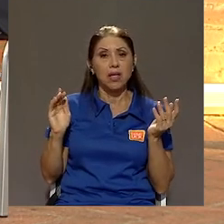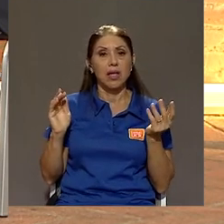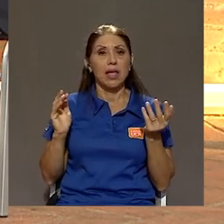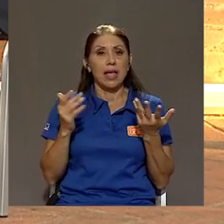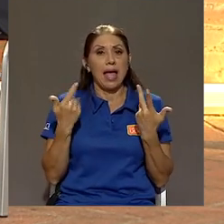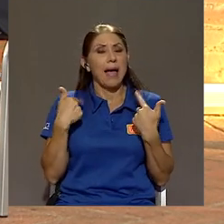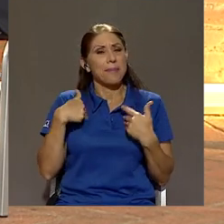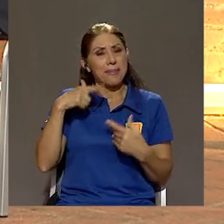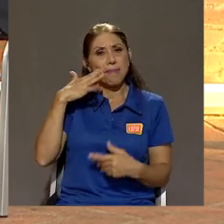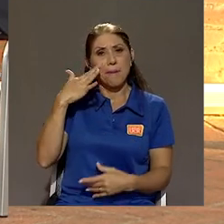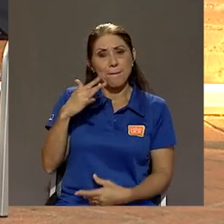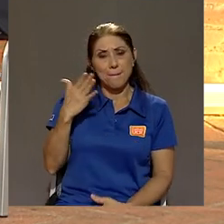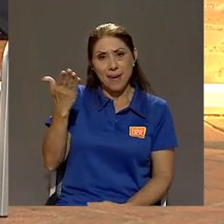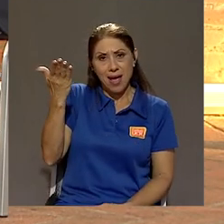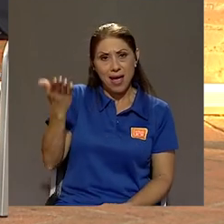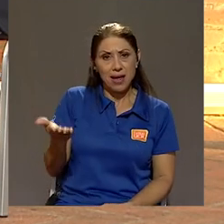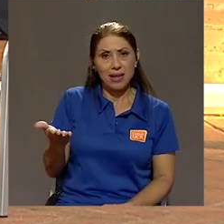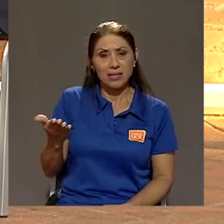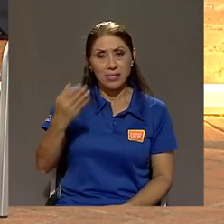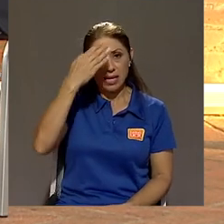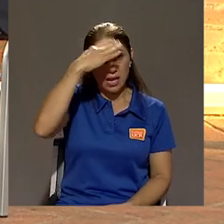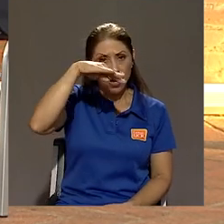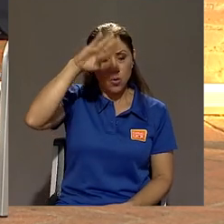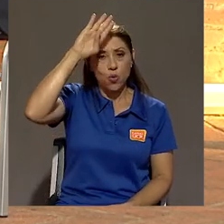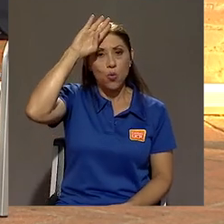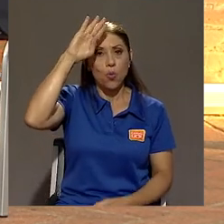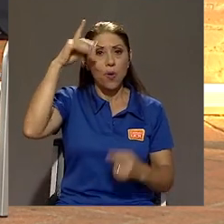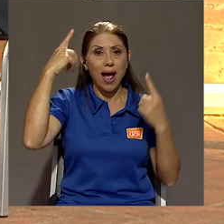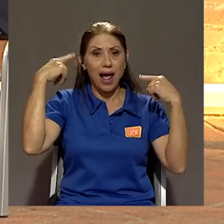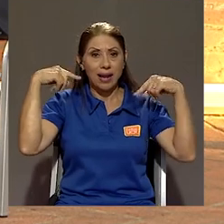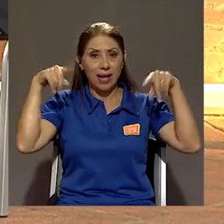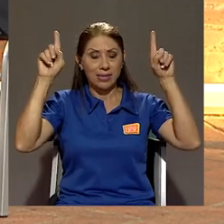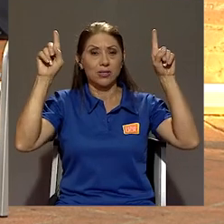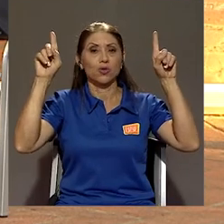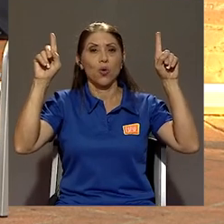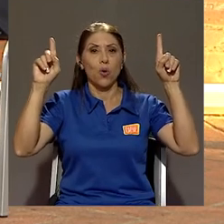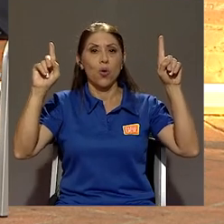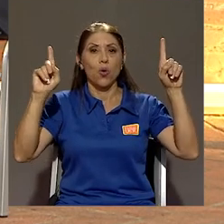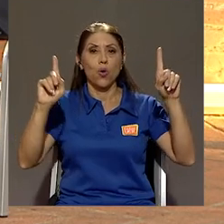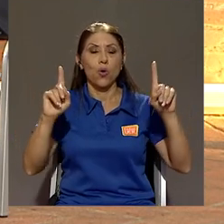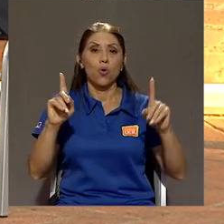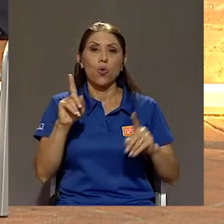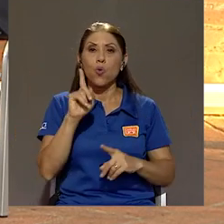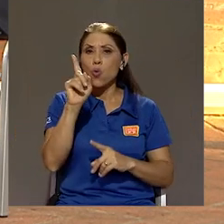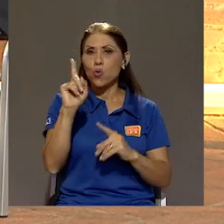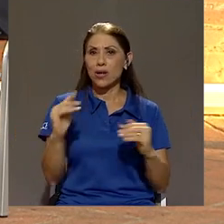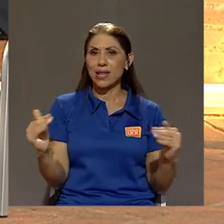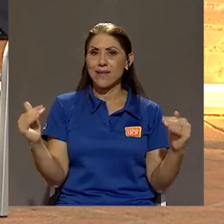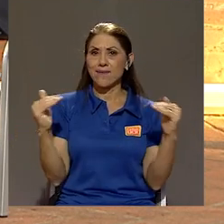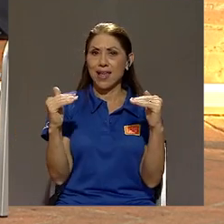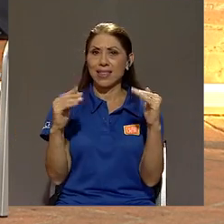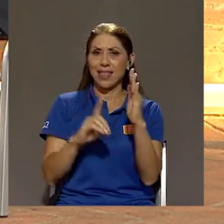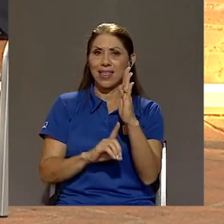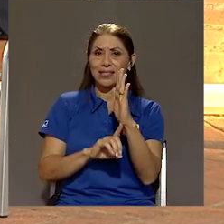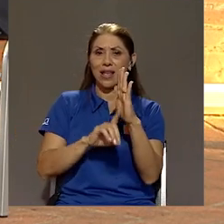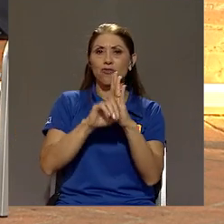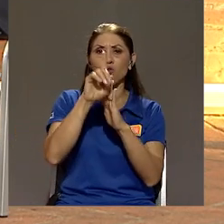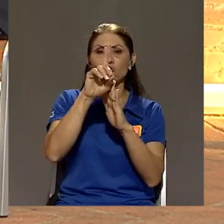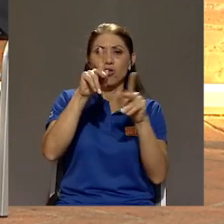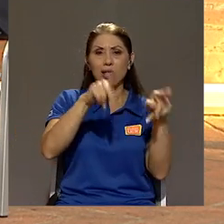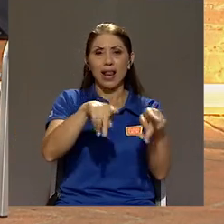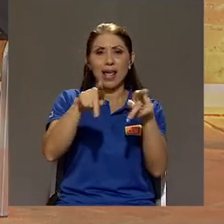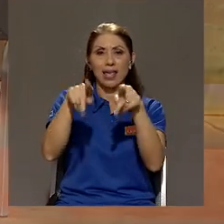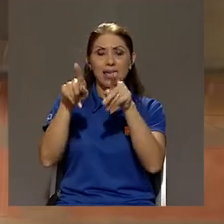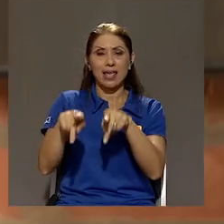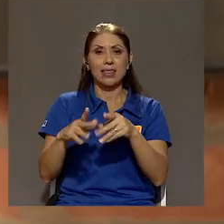independiente de otras cosas, me da la impresión de que Cuba alcanzó un nivel de desarrollo de